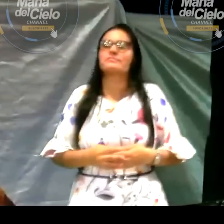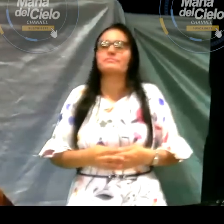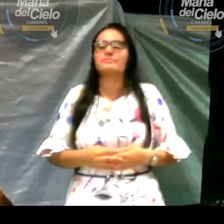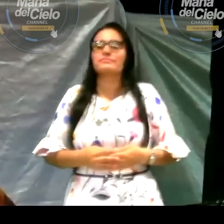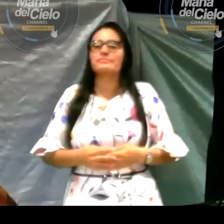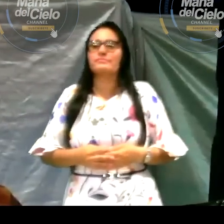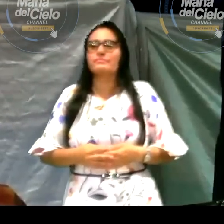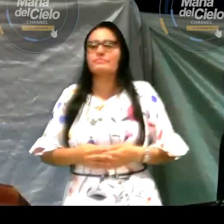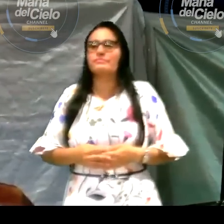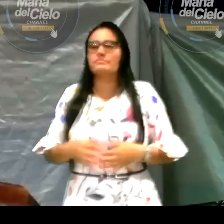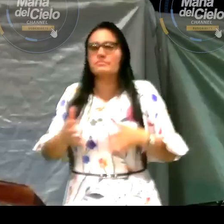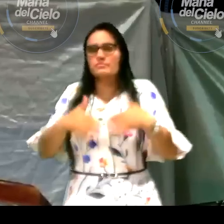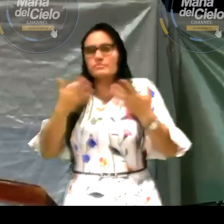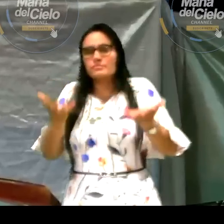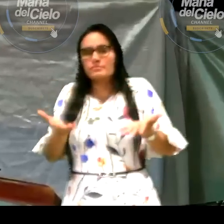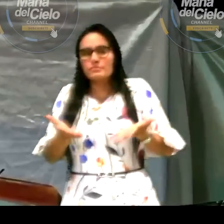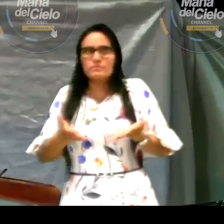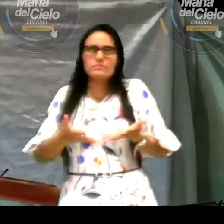¿Cómo lo explica?